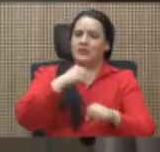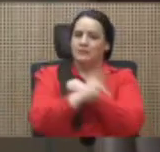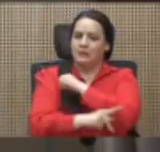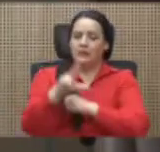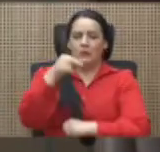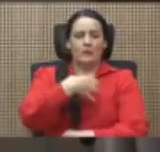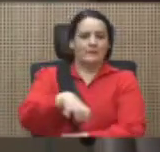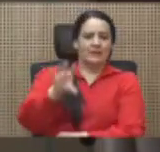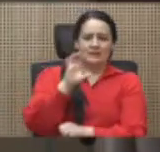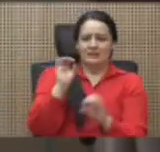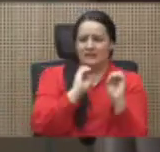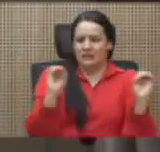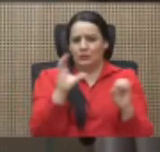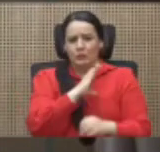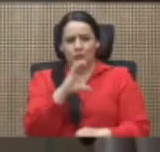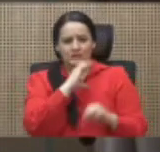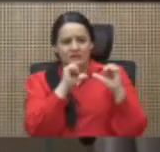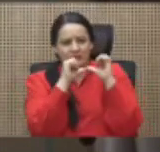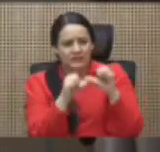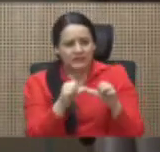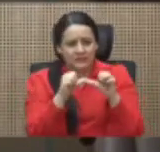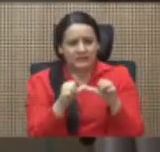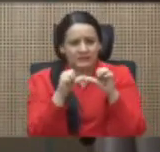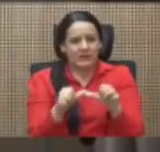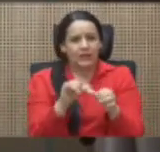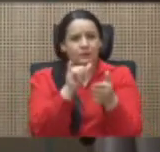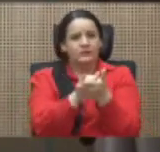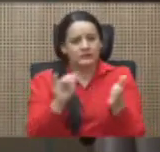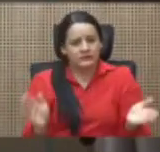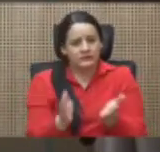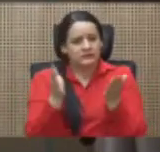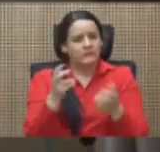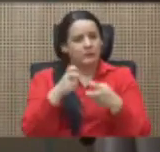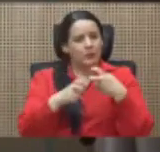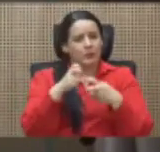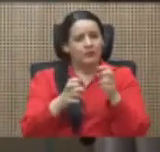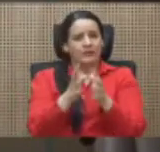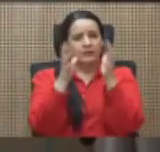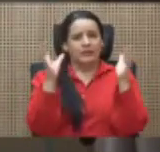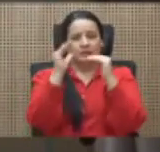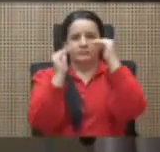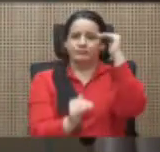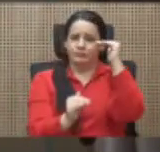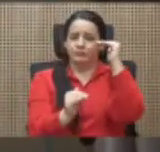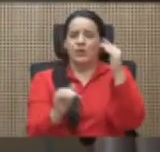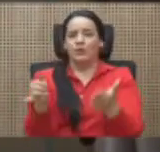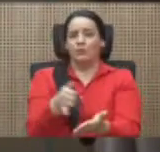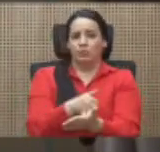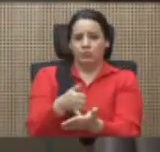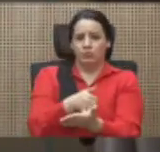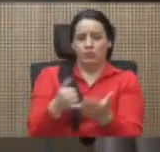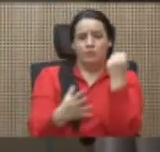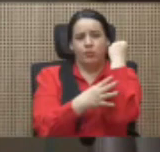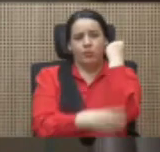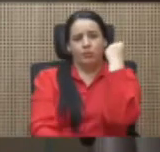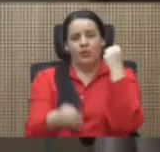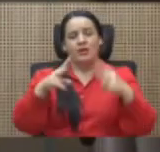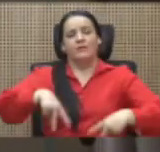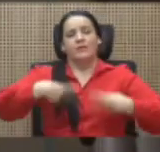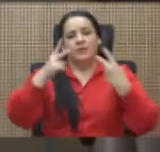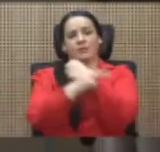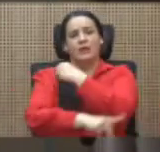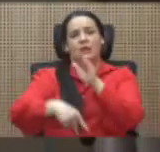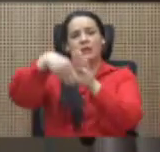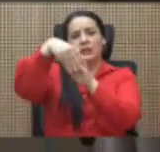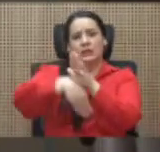ninguna condición que sigamos alimentando ese problema gigantesco de desigualdad, de vulnerabilidad y de pobreza que vive este país,